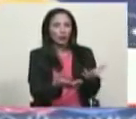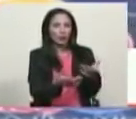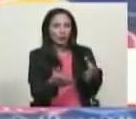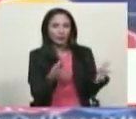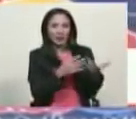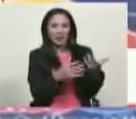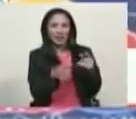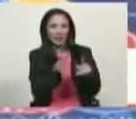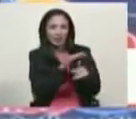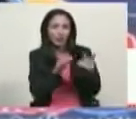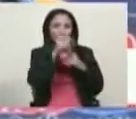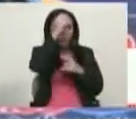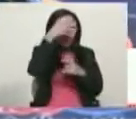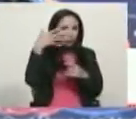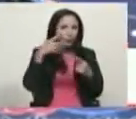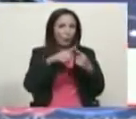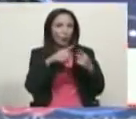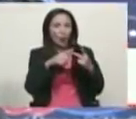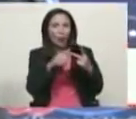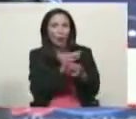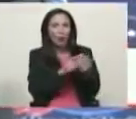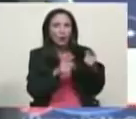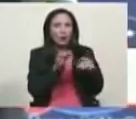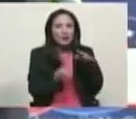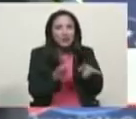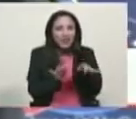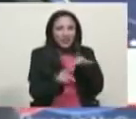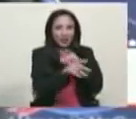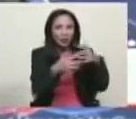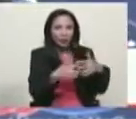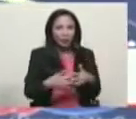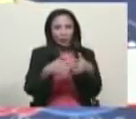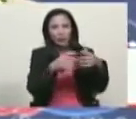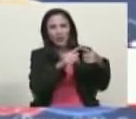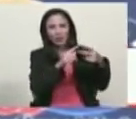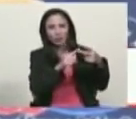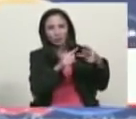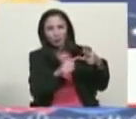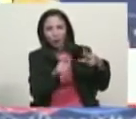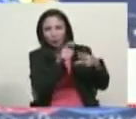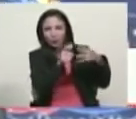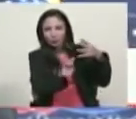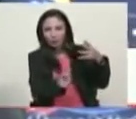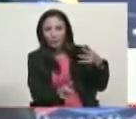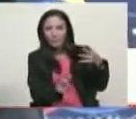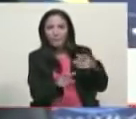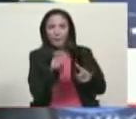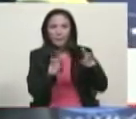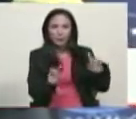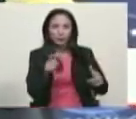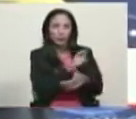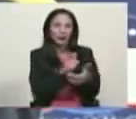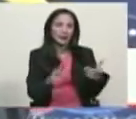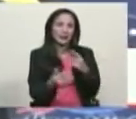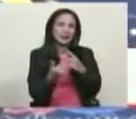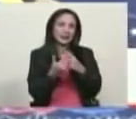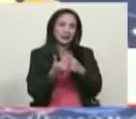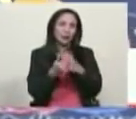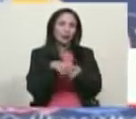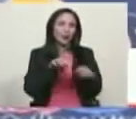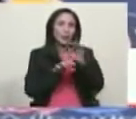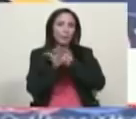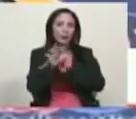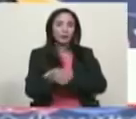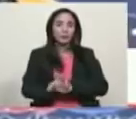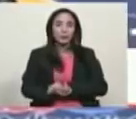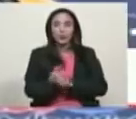halcones, como Donald Trump, como John Bolton, como Mike Pence, como Mike Pompeo y los demás.